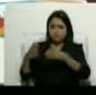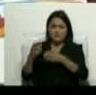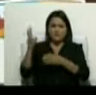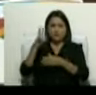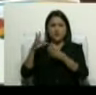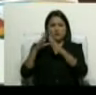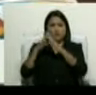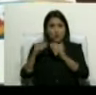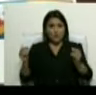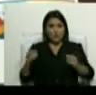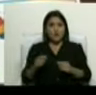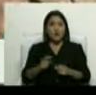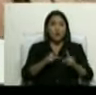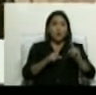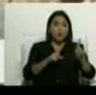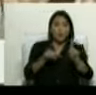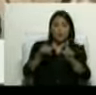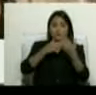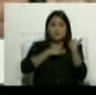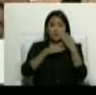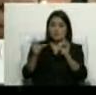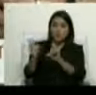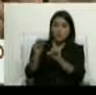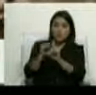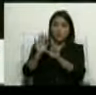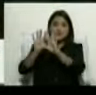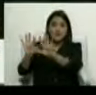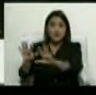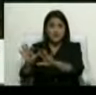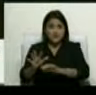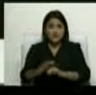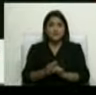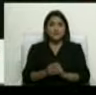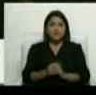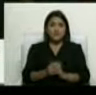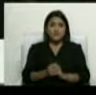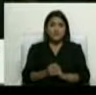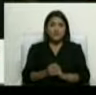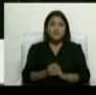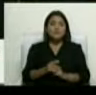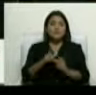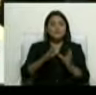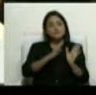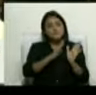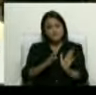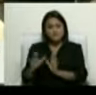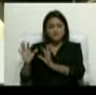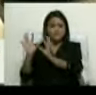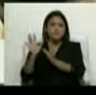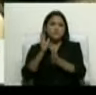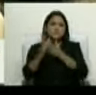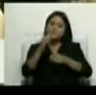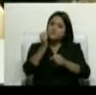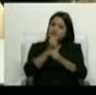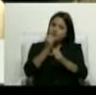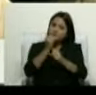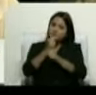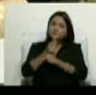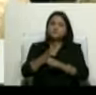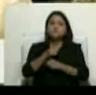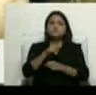hagan también los 1x10 y para que se sistematice todo lo que va a ser la gran participación de la clase obrera en esta jornada. Es además un deber de patria